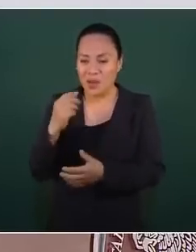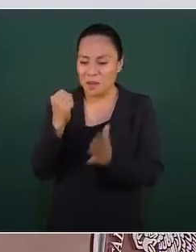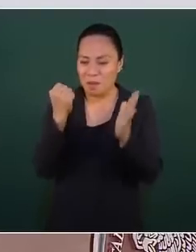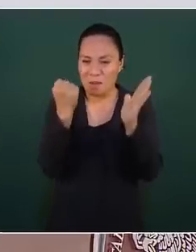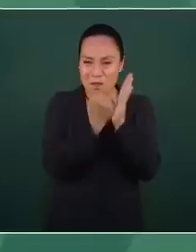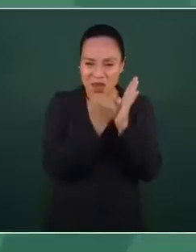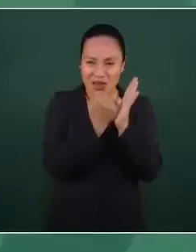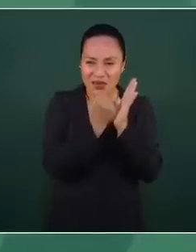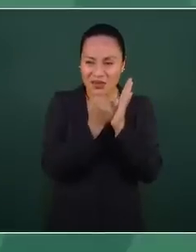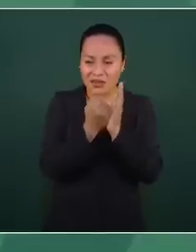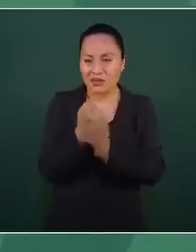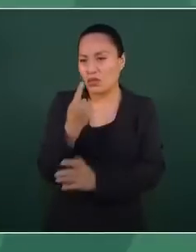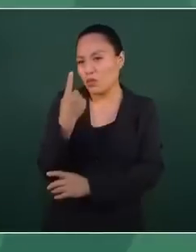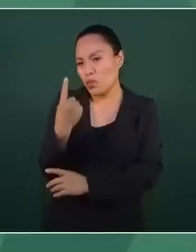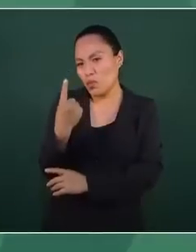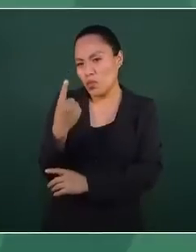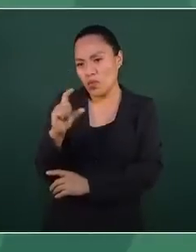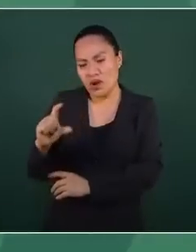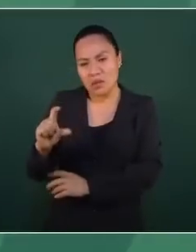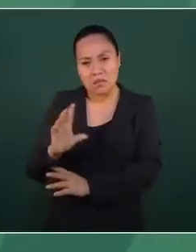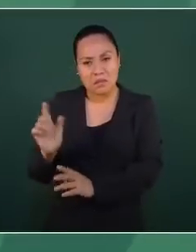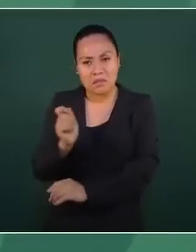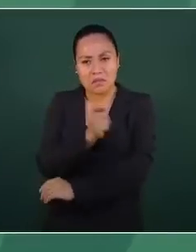que son dos